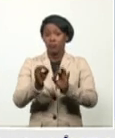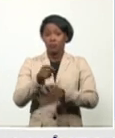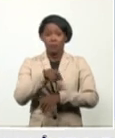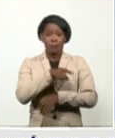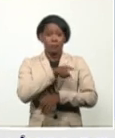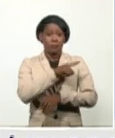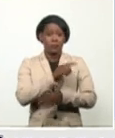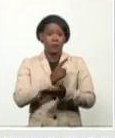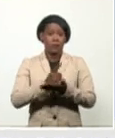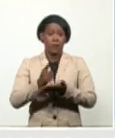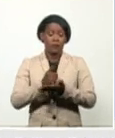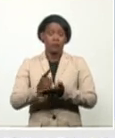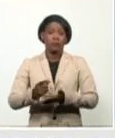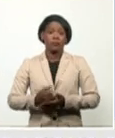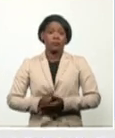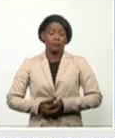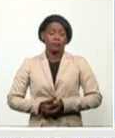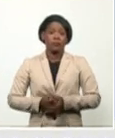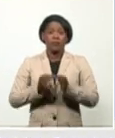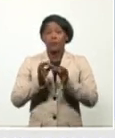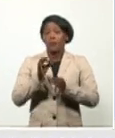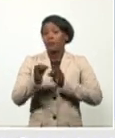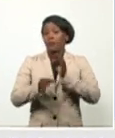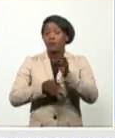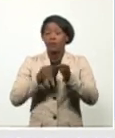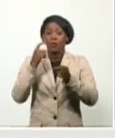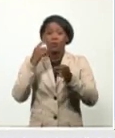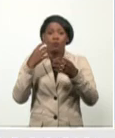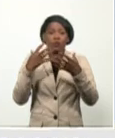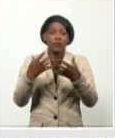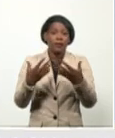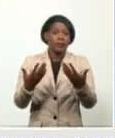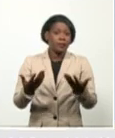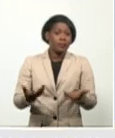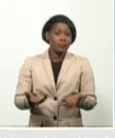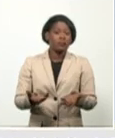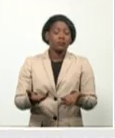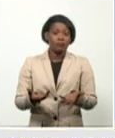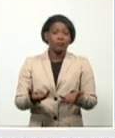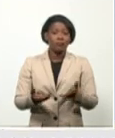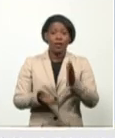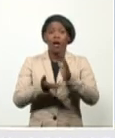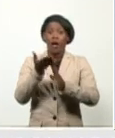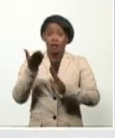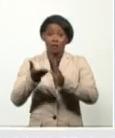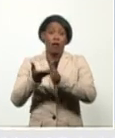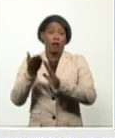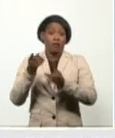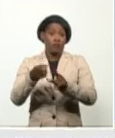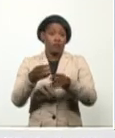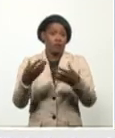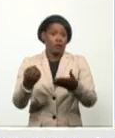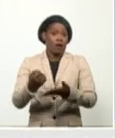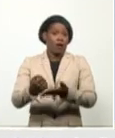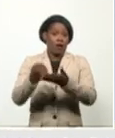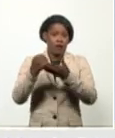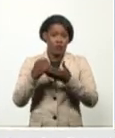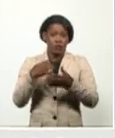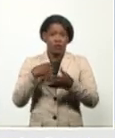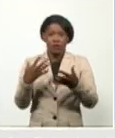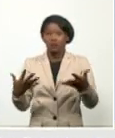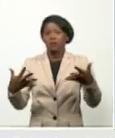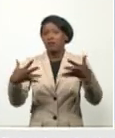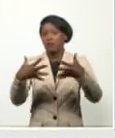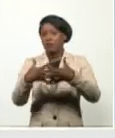No obstante, lo importante no es solo, o sea, las altas son en correspondencia con el periodo